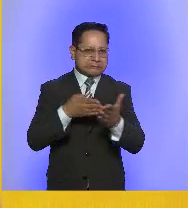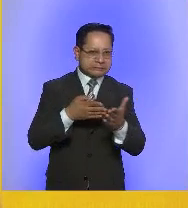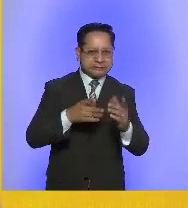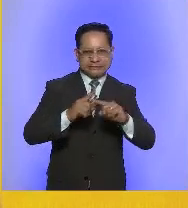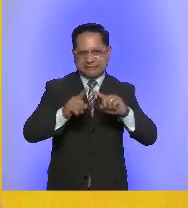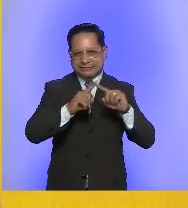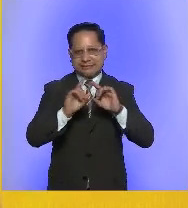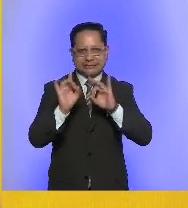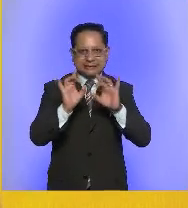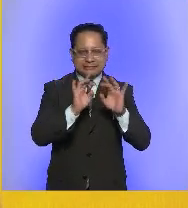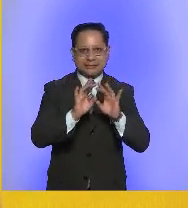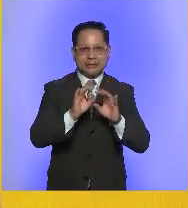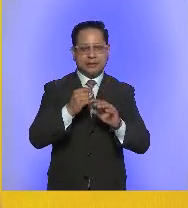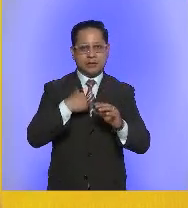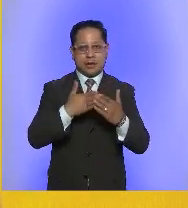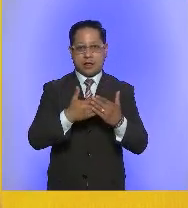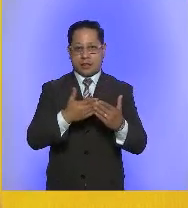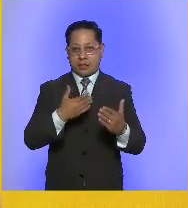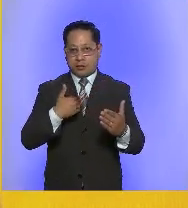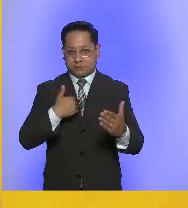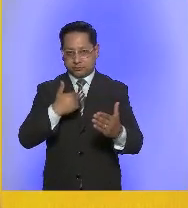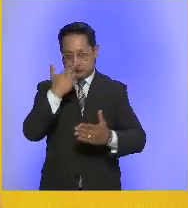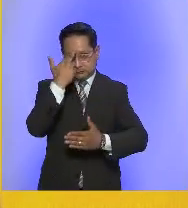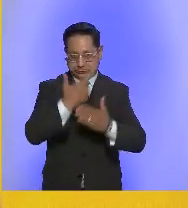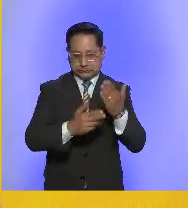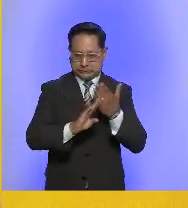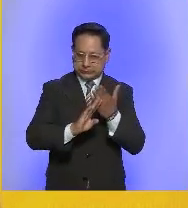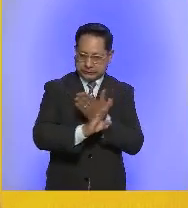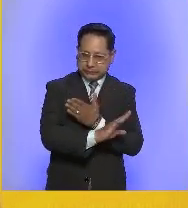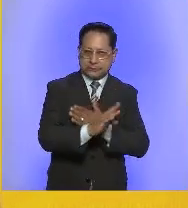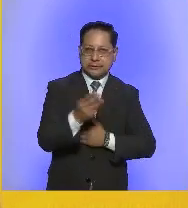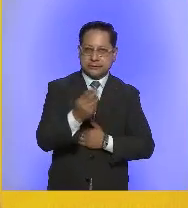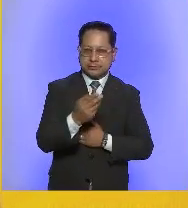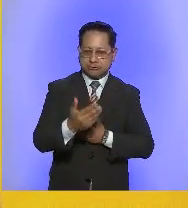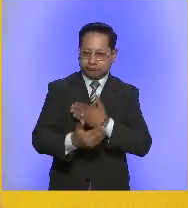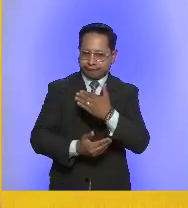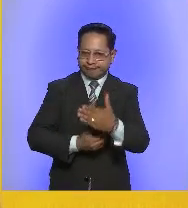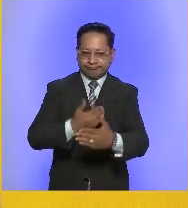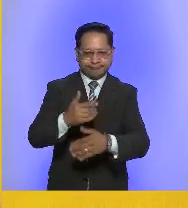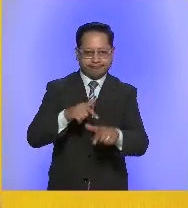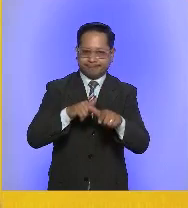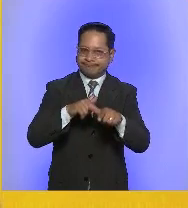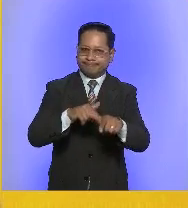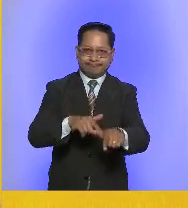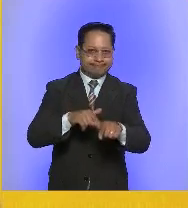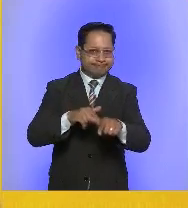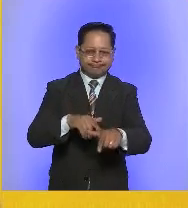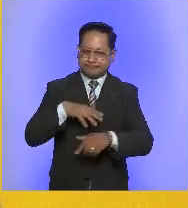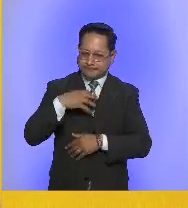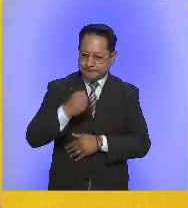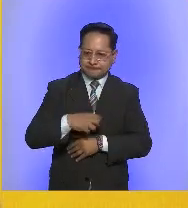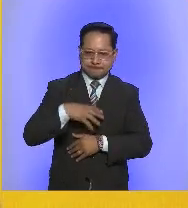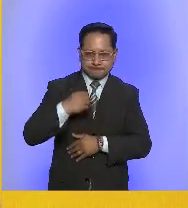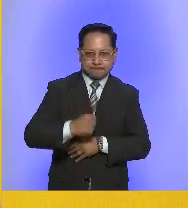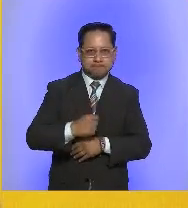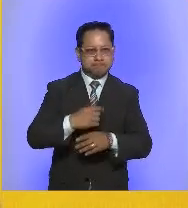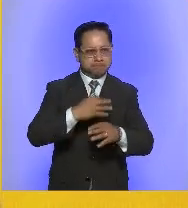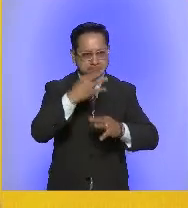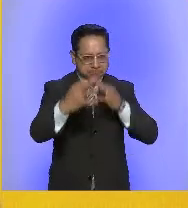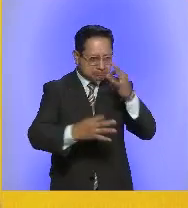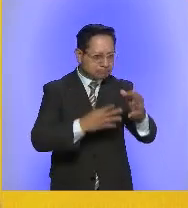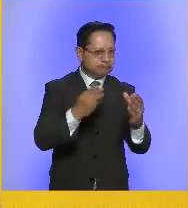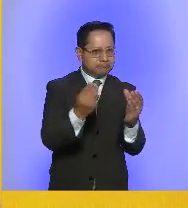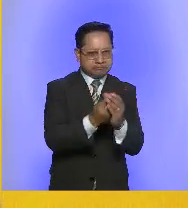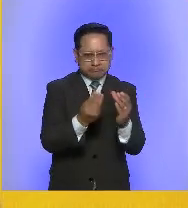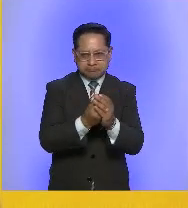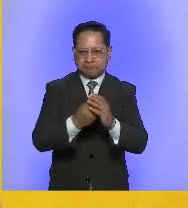delitos electorales pasa necesariamente por seguir avanzando en los esfuerzos de difusión, de capacitación y orientación a